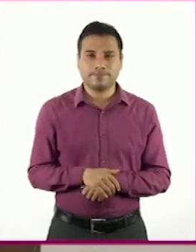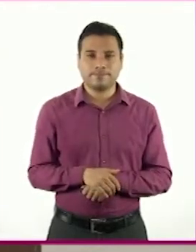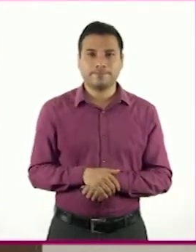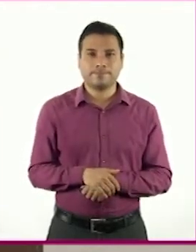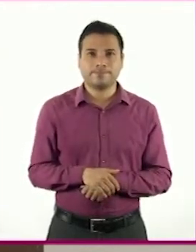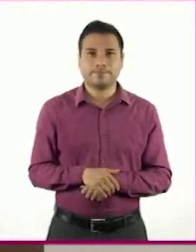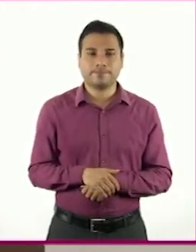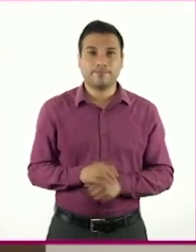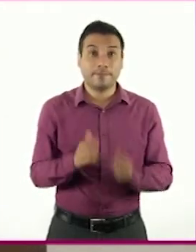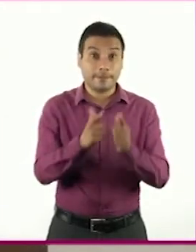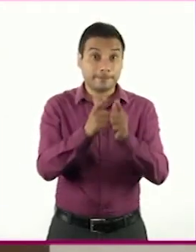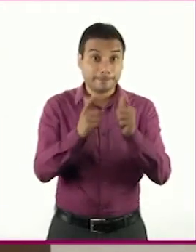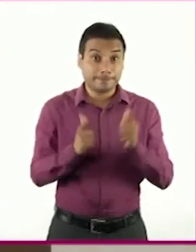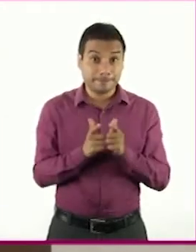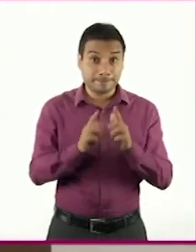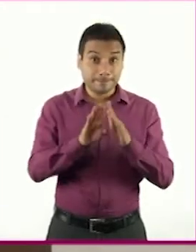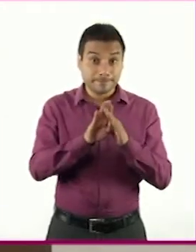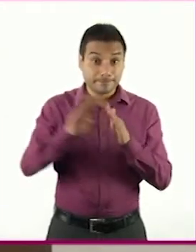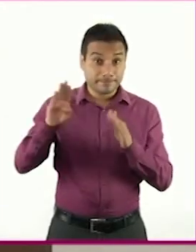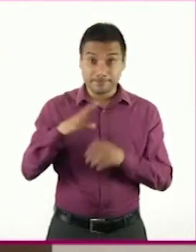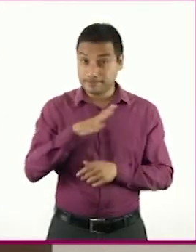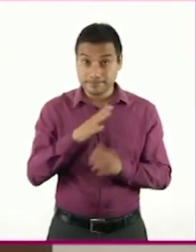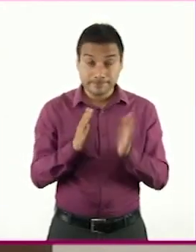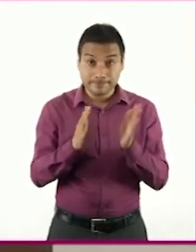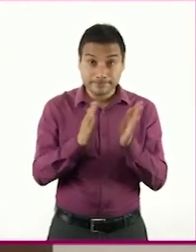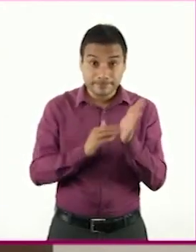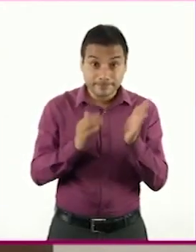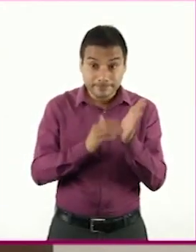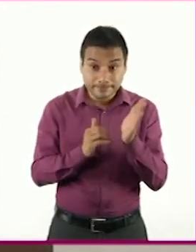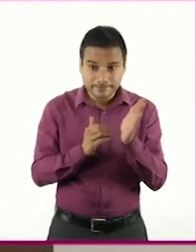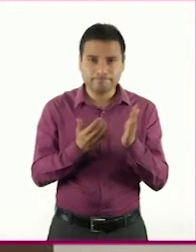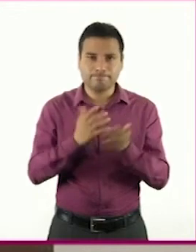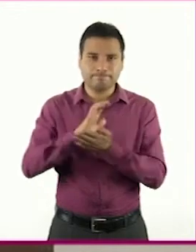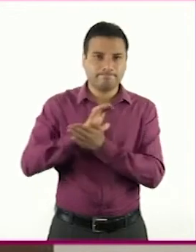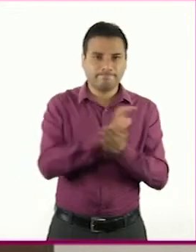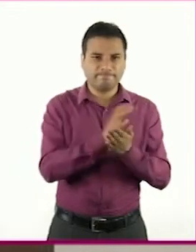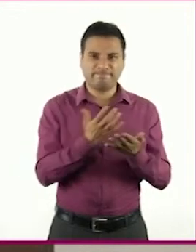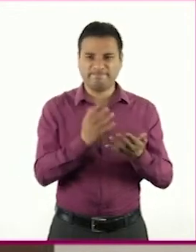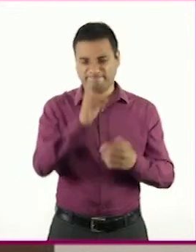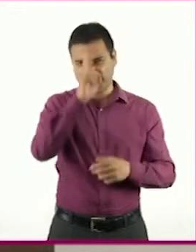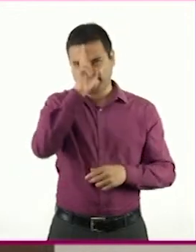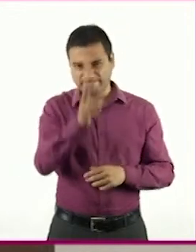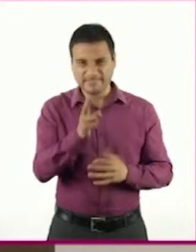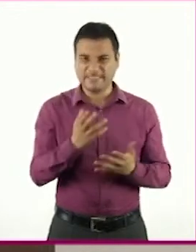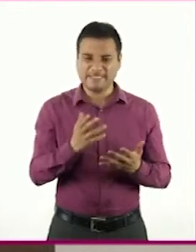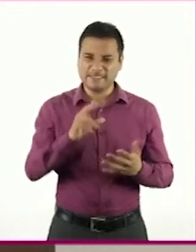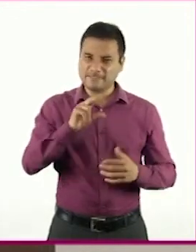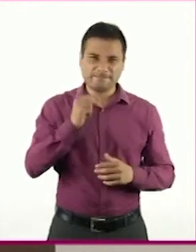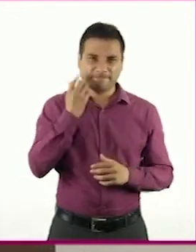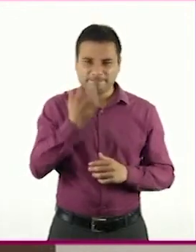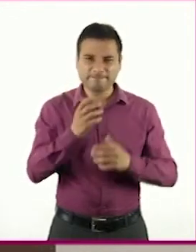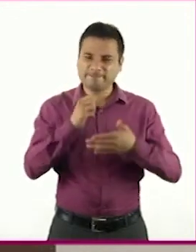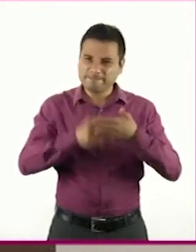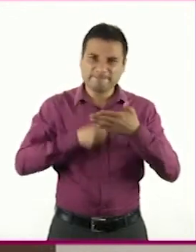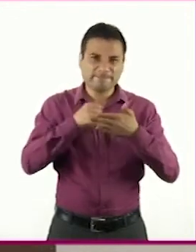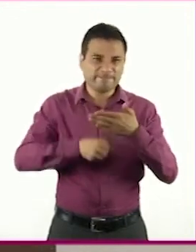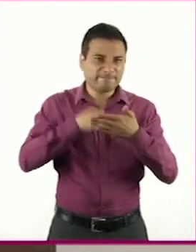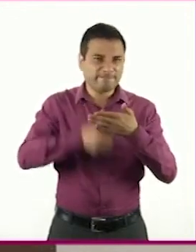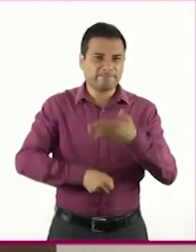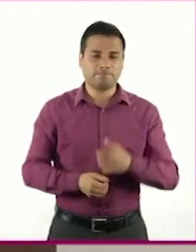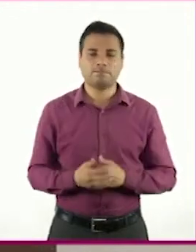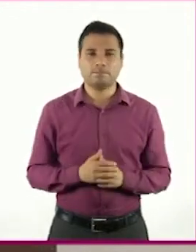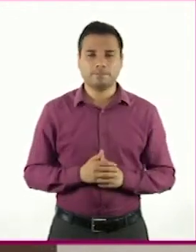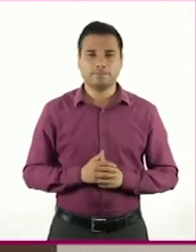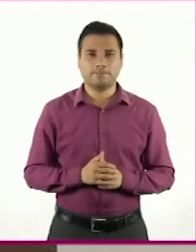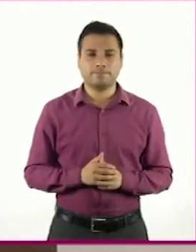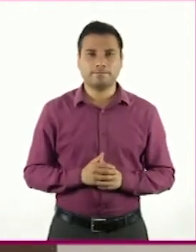los migrantes indocumentados han luchado en contra de la discriminación que continúa teniendo fuertes manifestaciones públicas